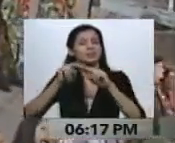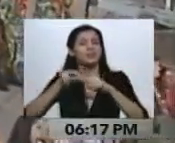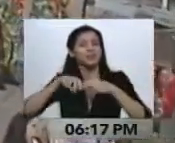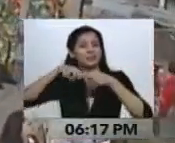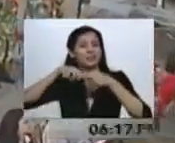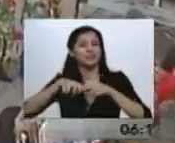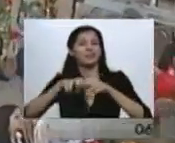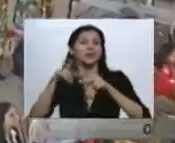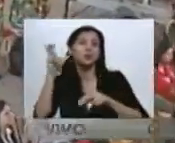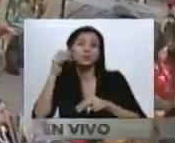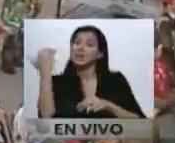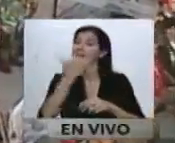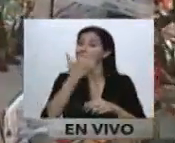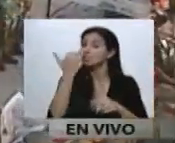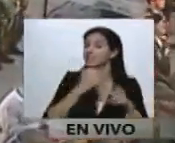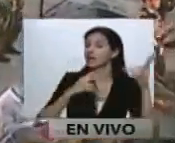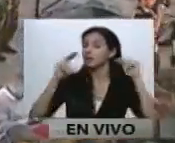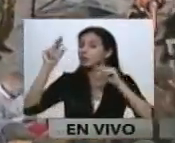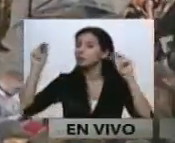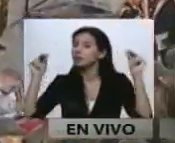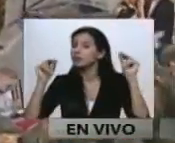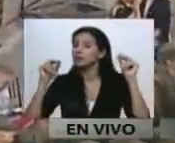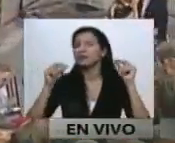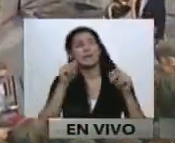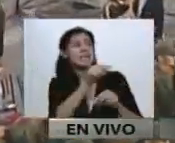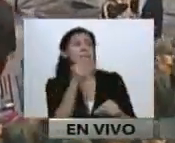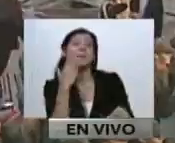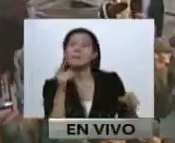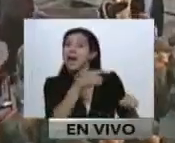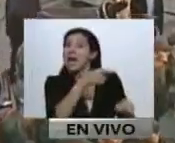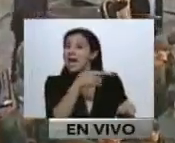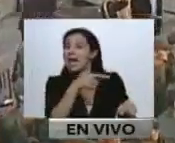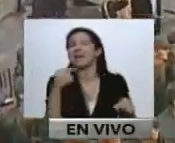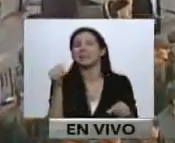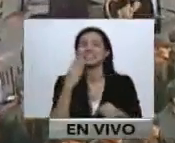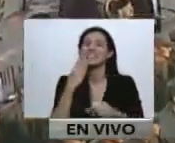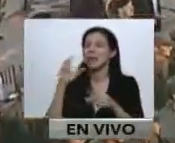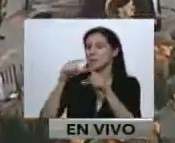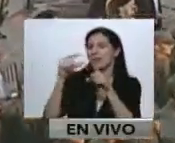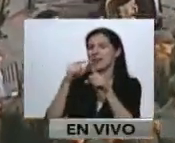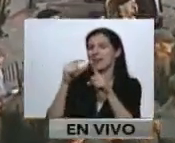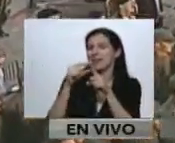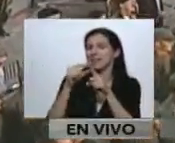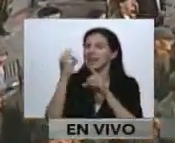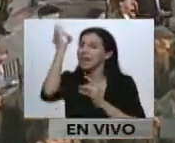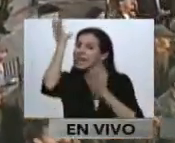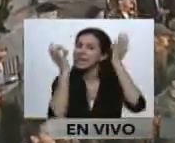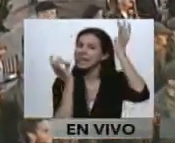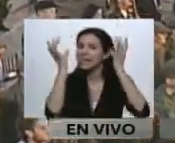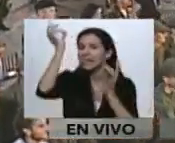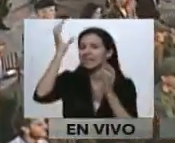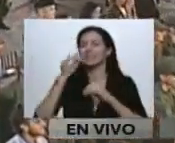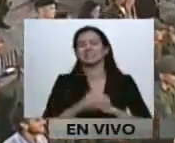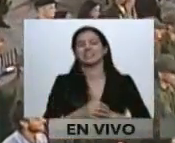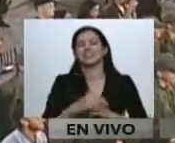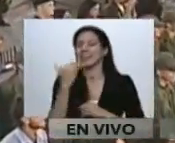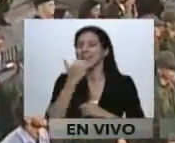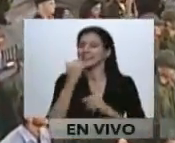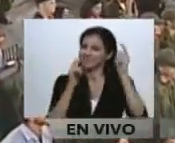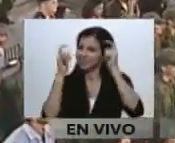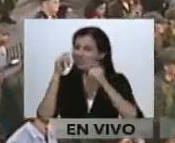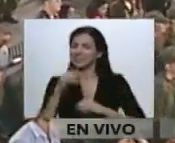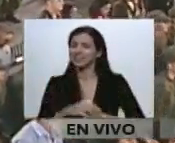risa, las palabras, ella es mi mamá, las palabras inventar son cosas